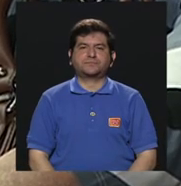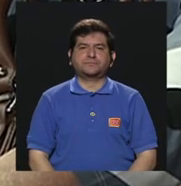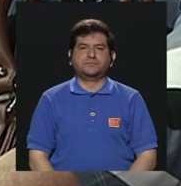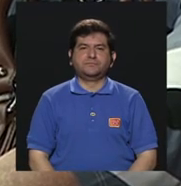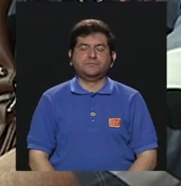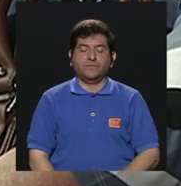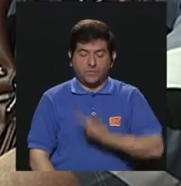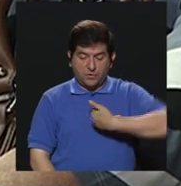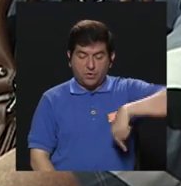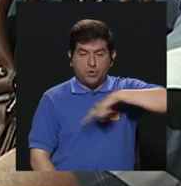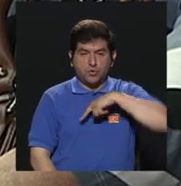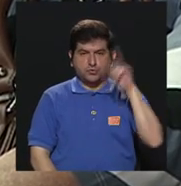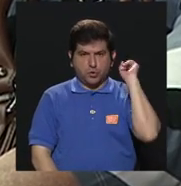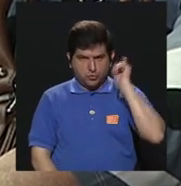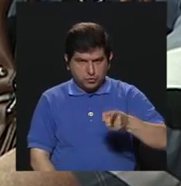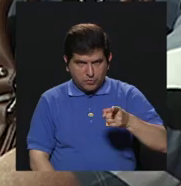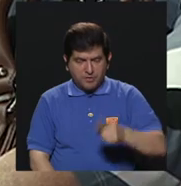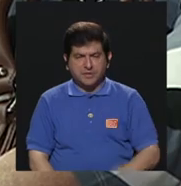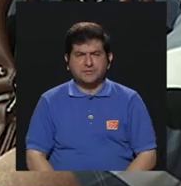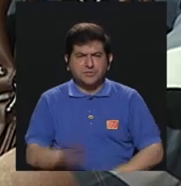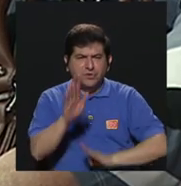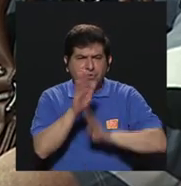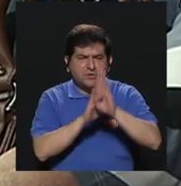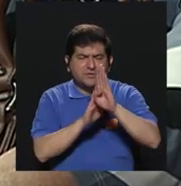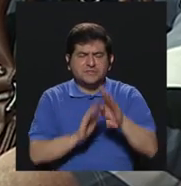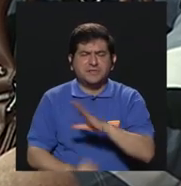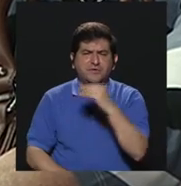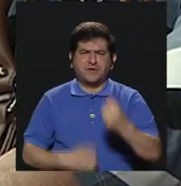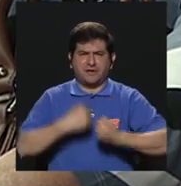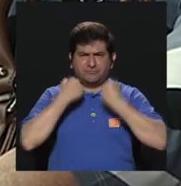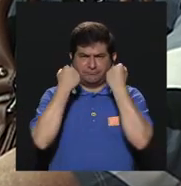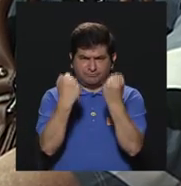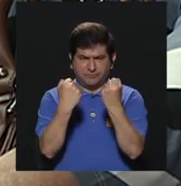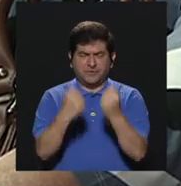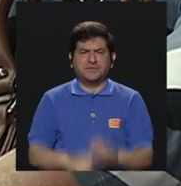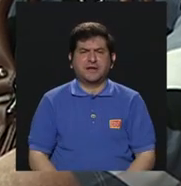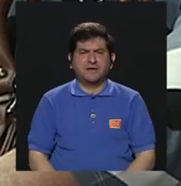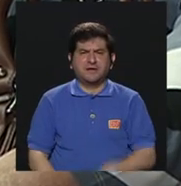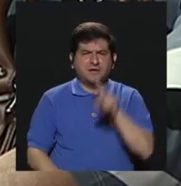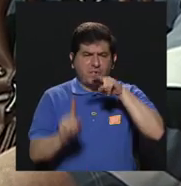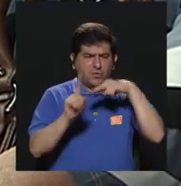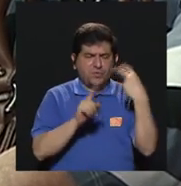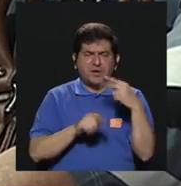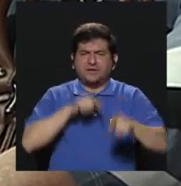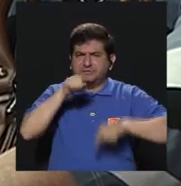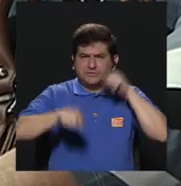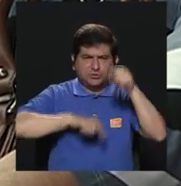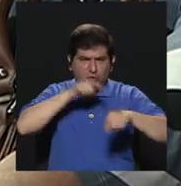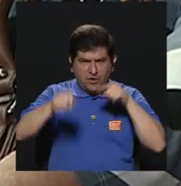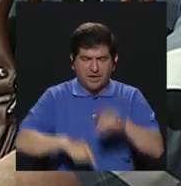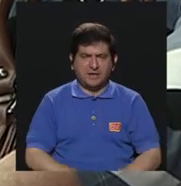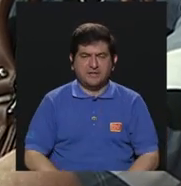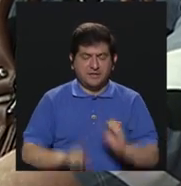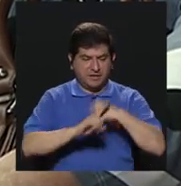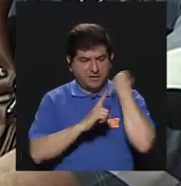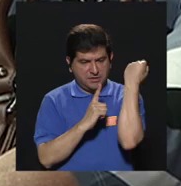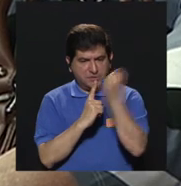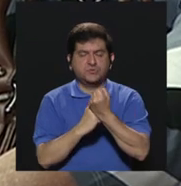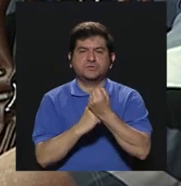Nuestra obligación es desarrollar y fortalecer una mirada crítica sobre la